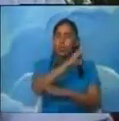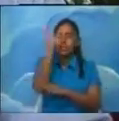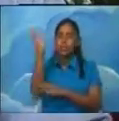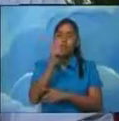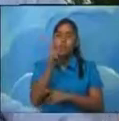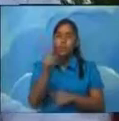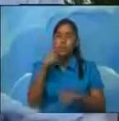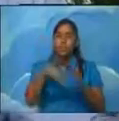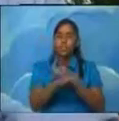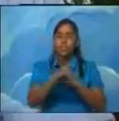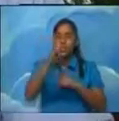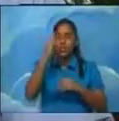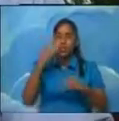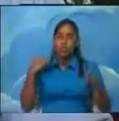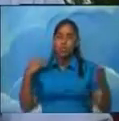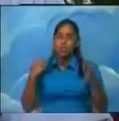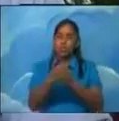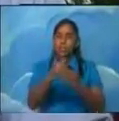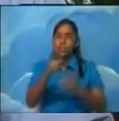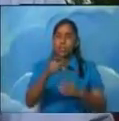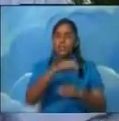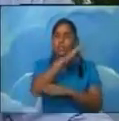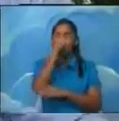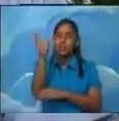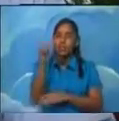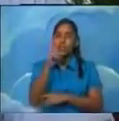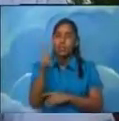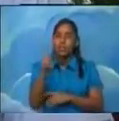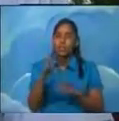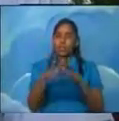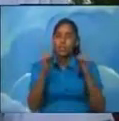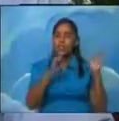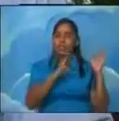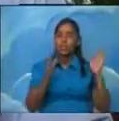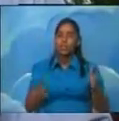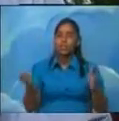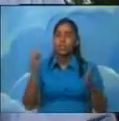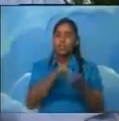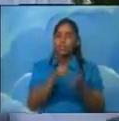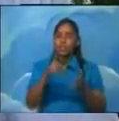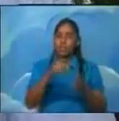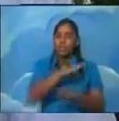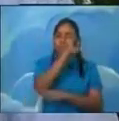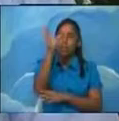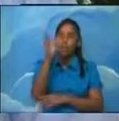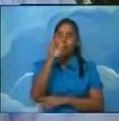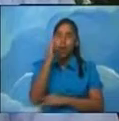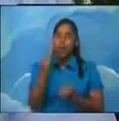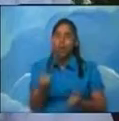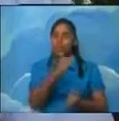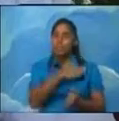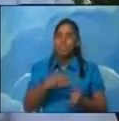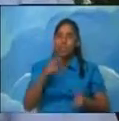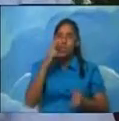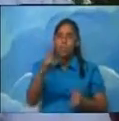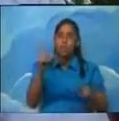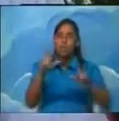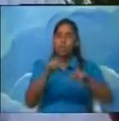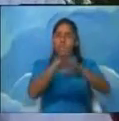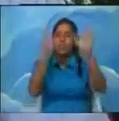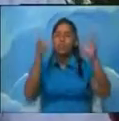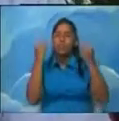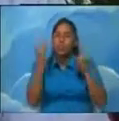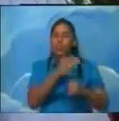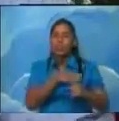usted, después que Dios cierre el cielo, después que los cristianos vuelen a la patria celestial, diga, ahora sí quiero ver los matutinos. Yo quisiera que el